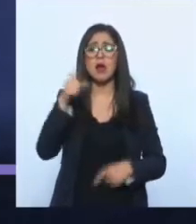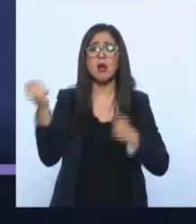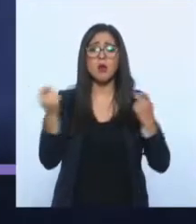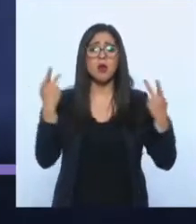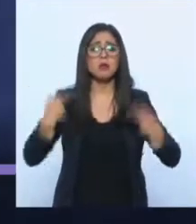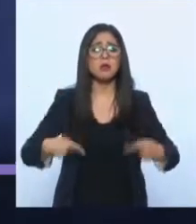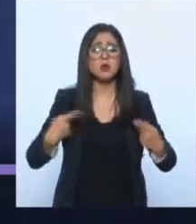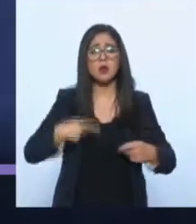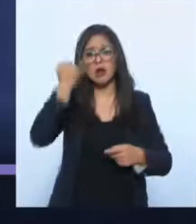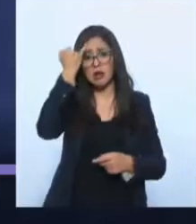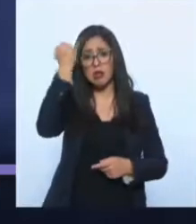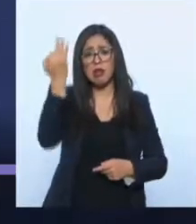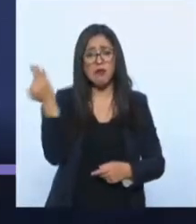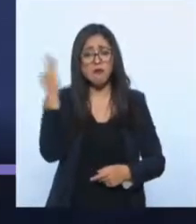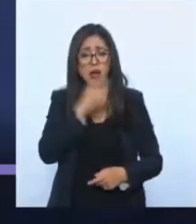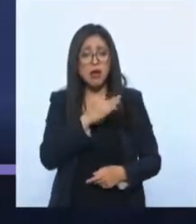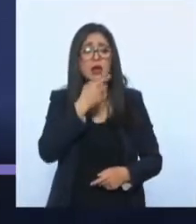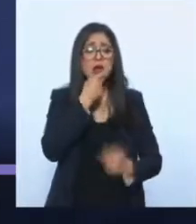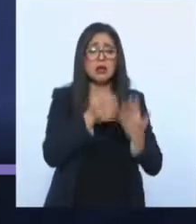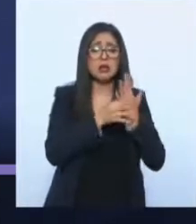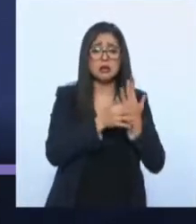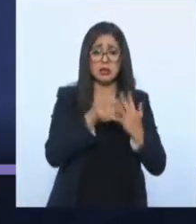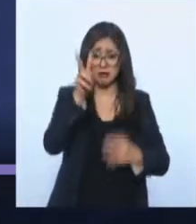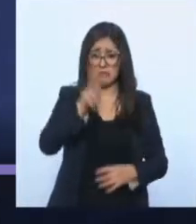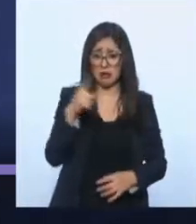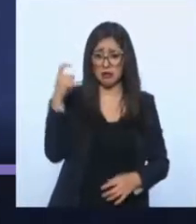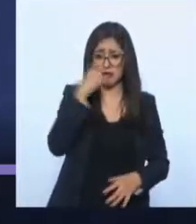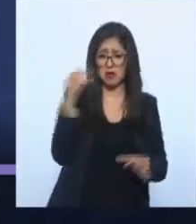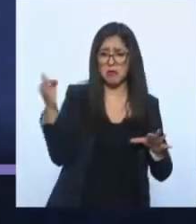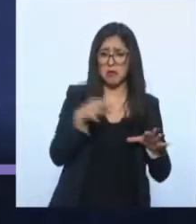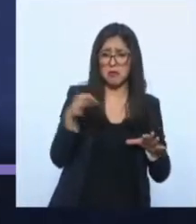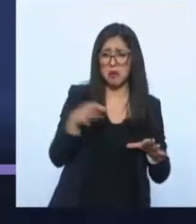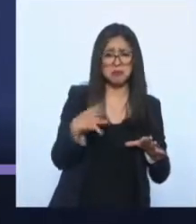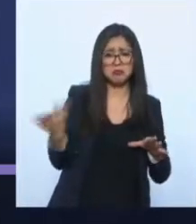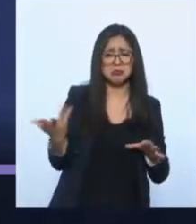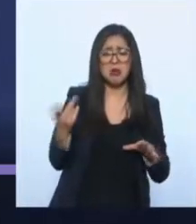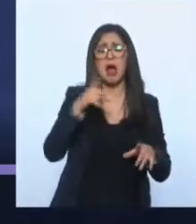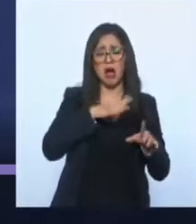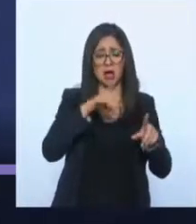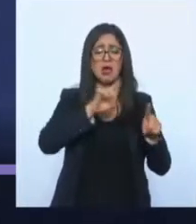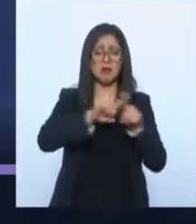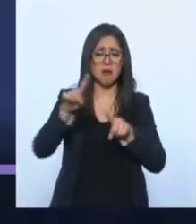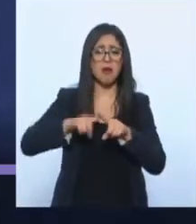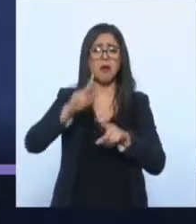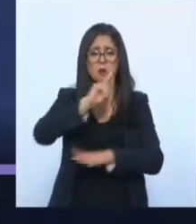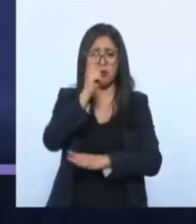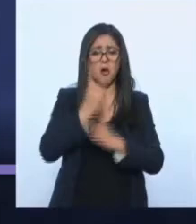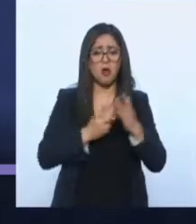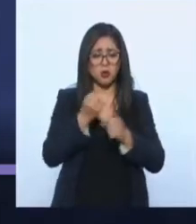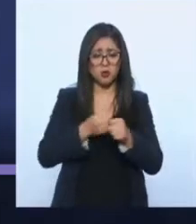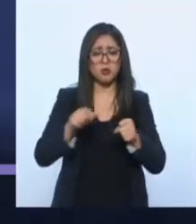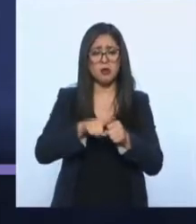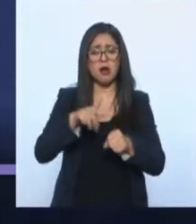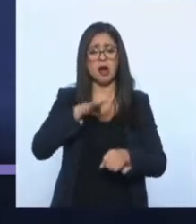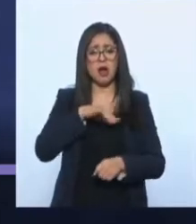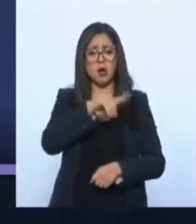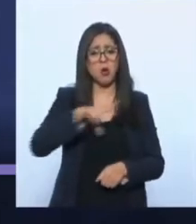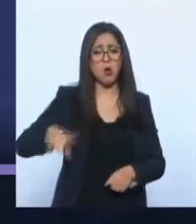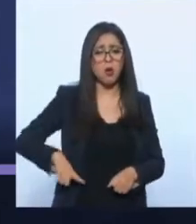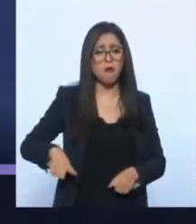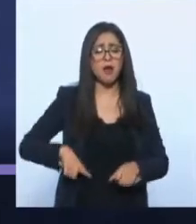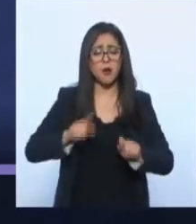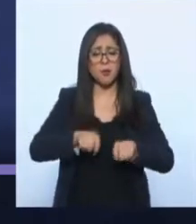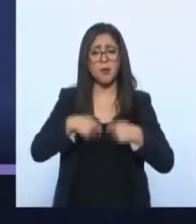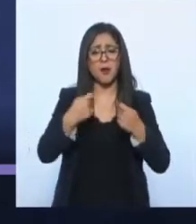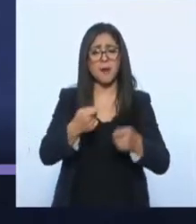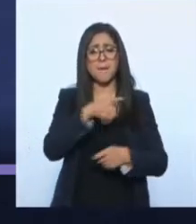Sí es realmente difícil, complicado, pero hoy en día contamos con programas sociales que tiene el gobierno, hablando de las becas que